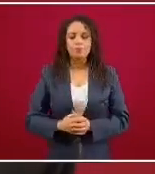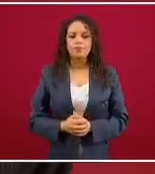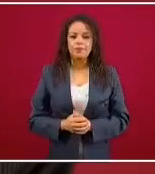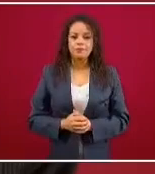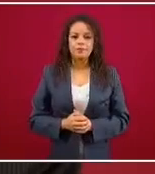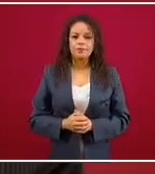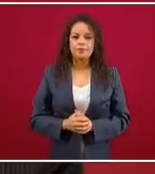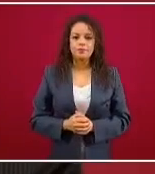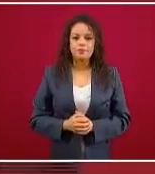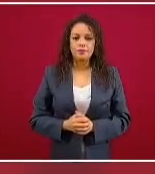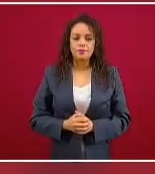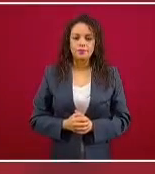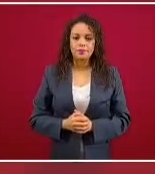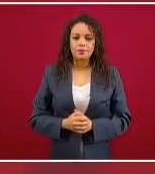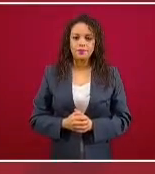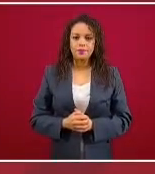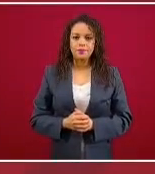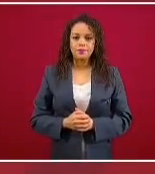y